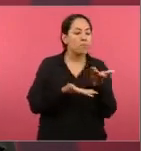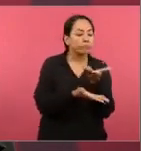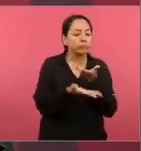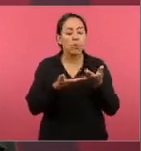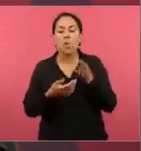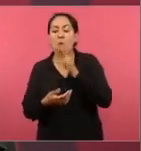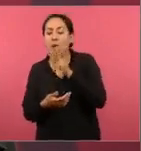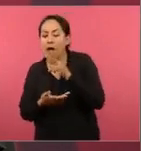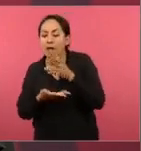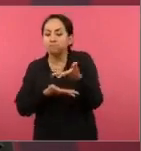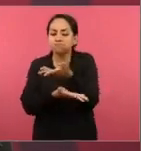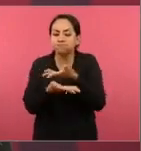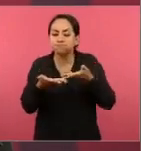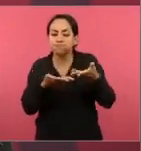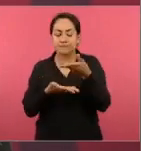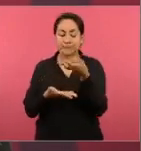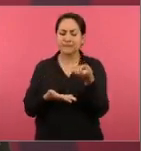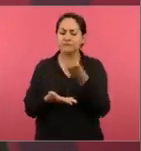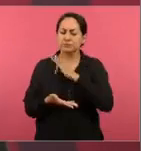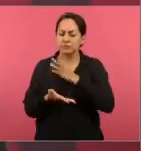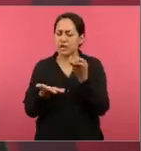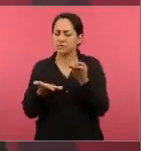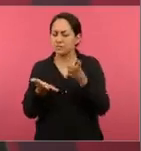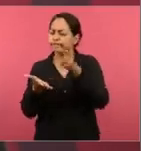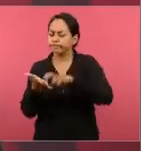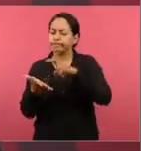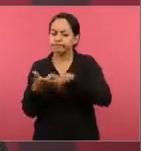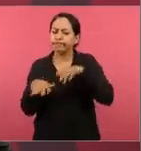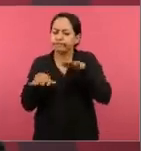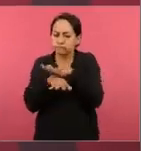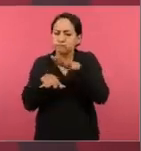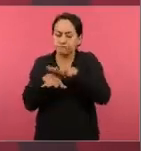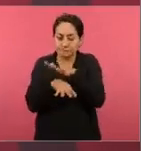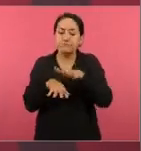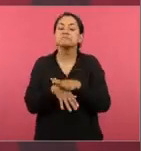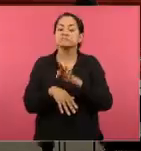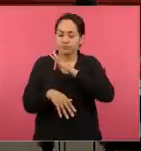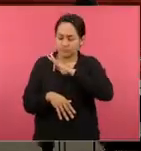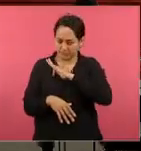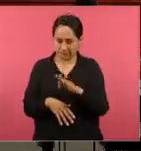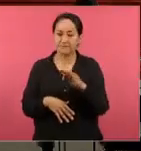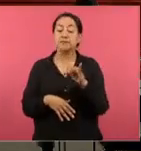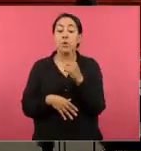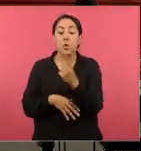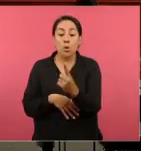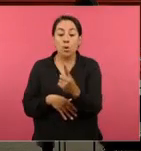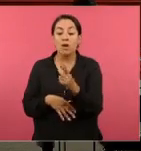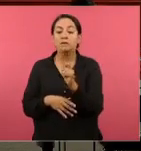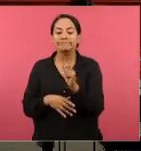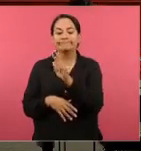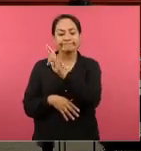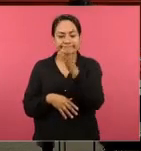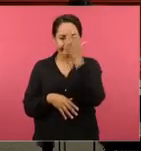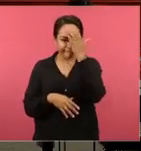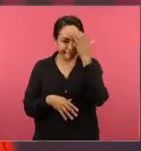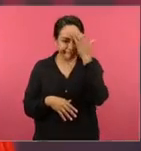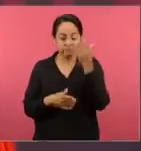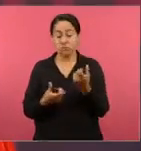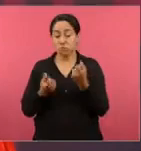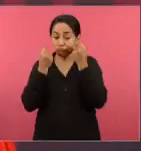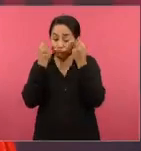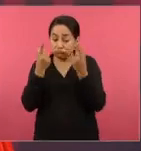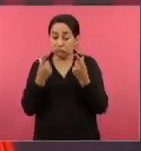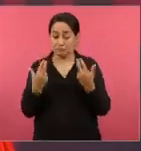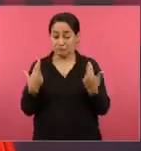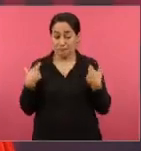todo, reconociendo la característica profesional, la autonomía profesional del